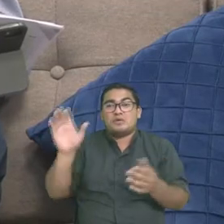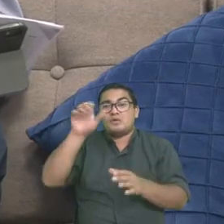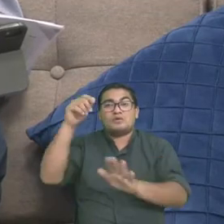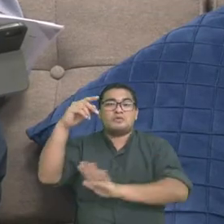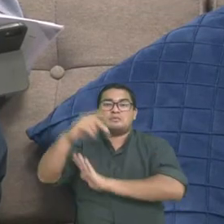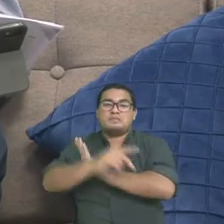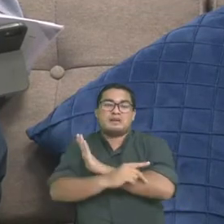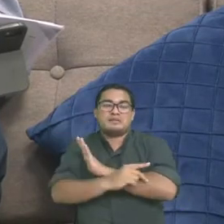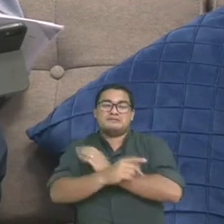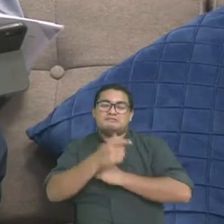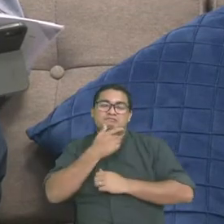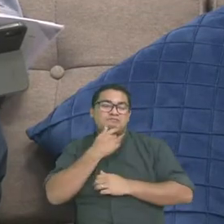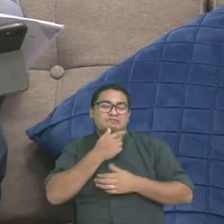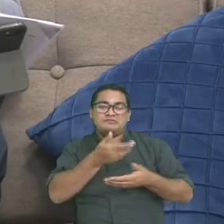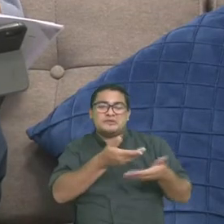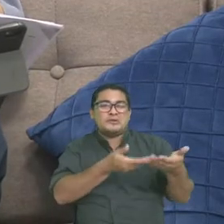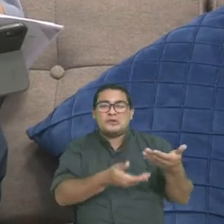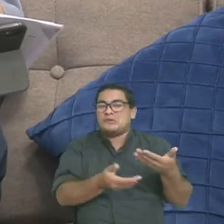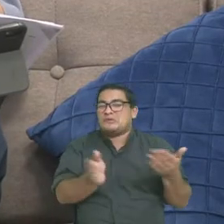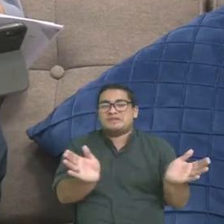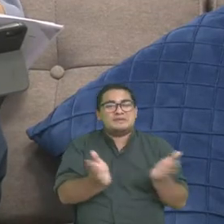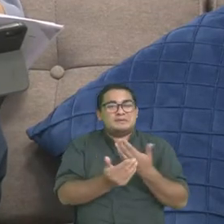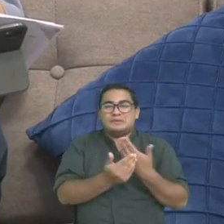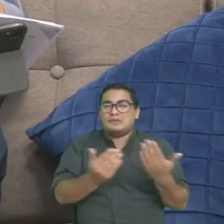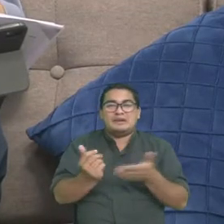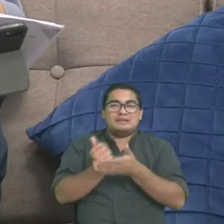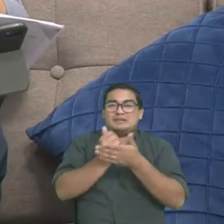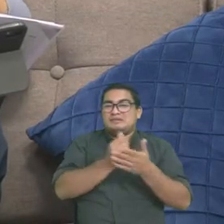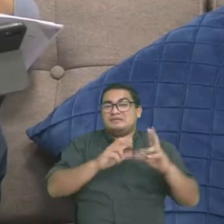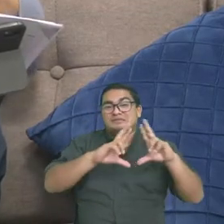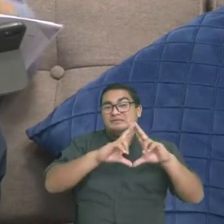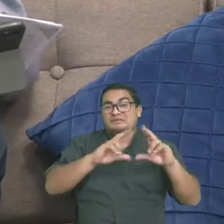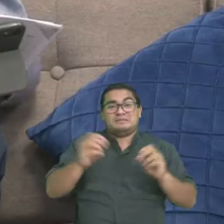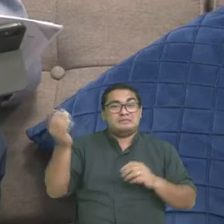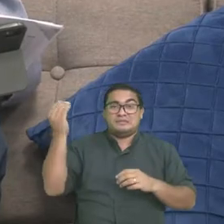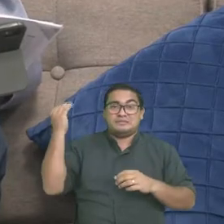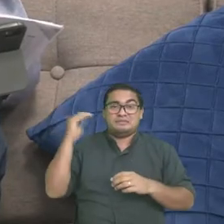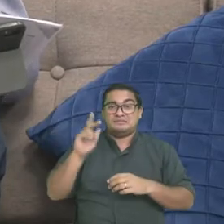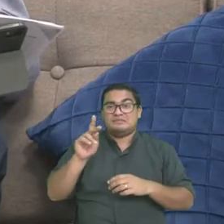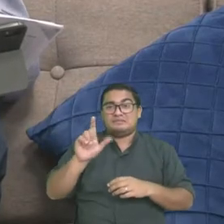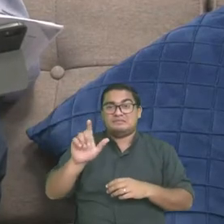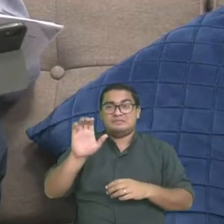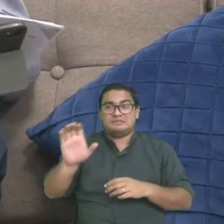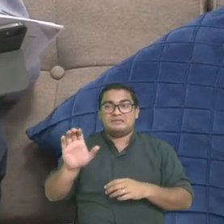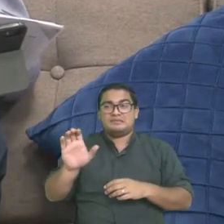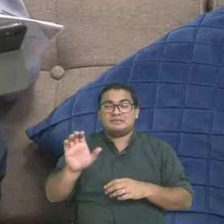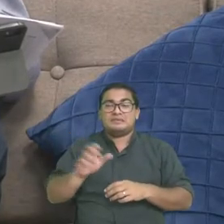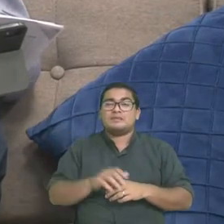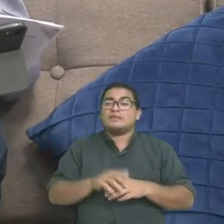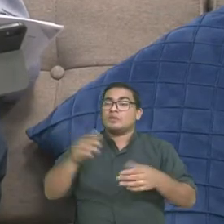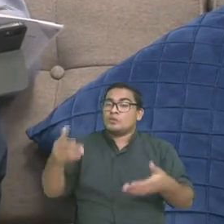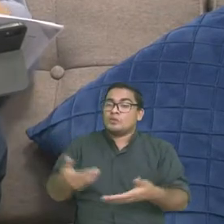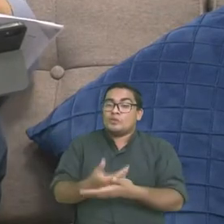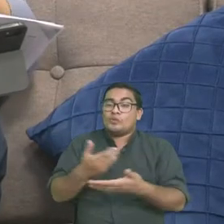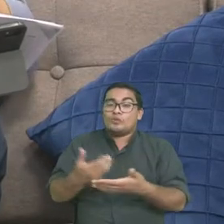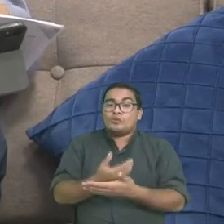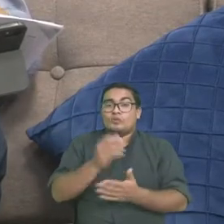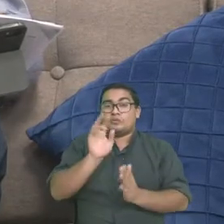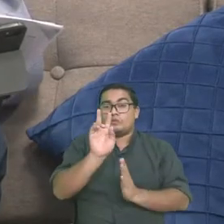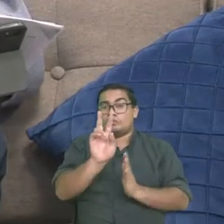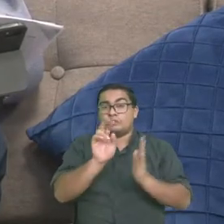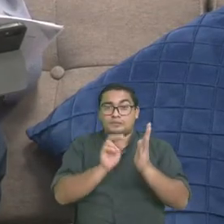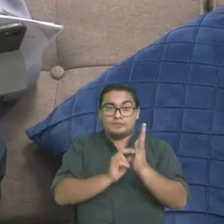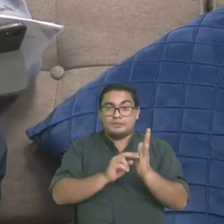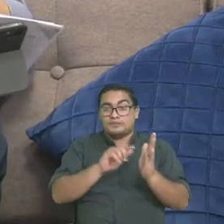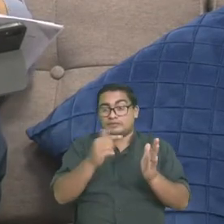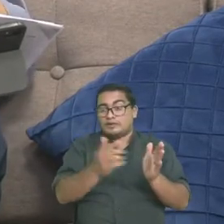organismos internacionales. De suerte tal que con la confianza que ha generado a partir del 2007 y hasta